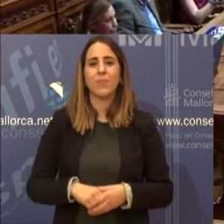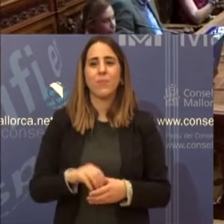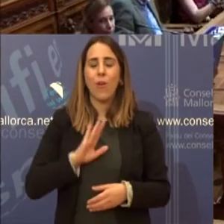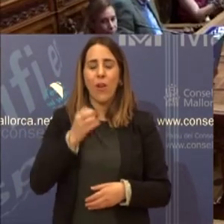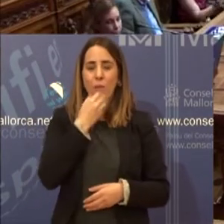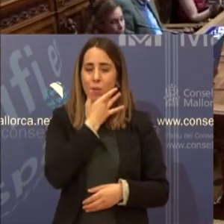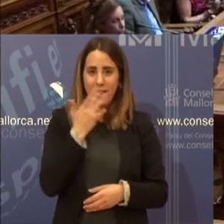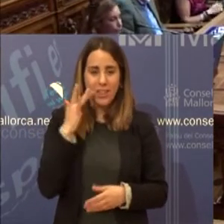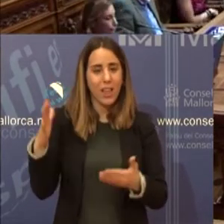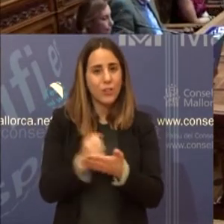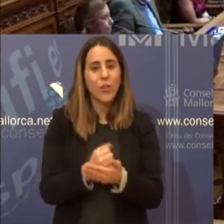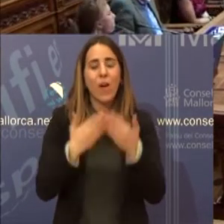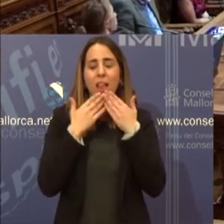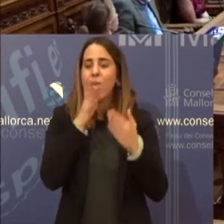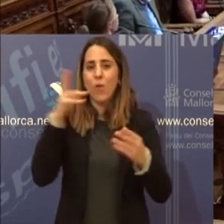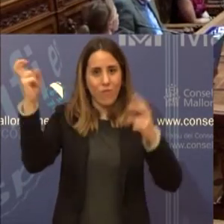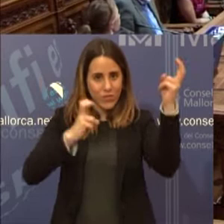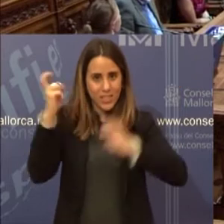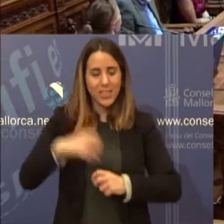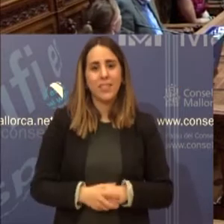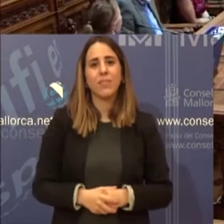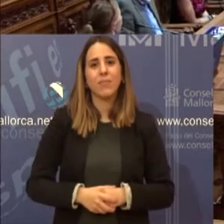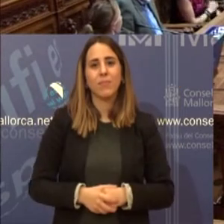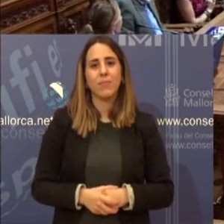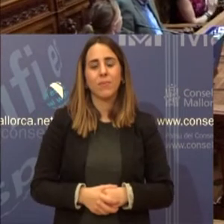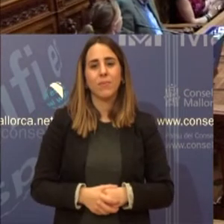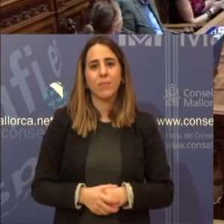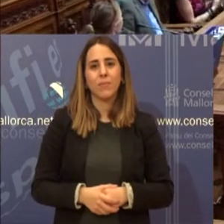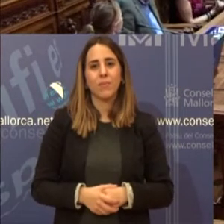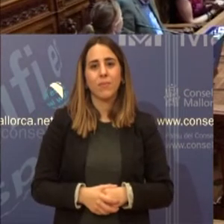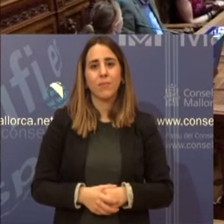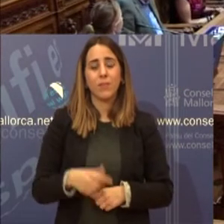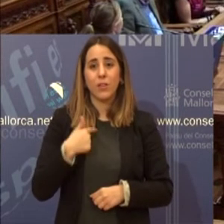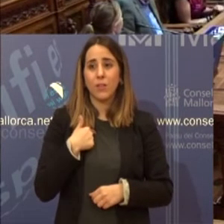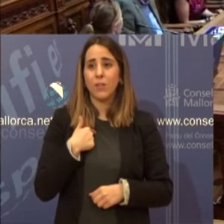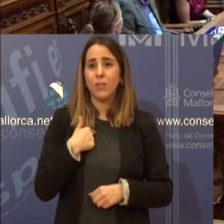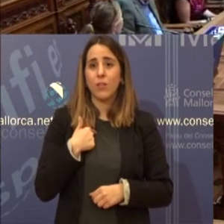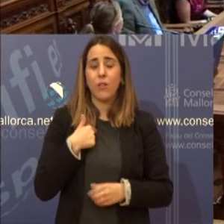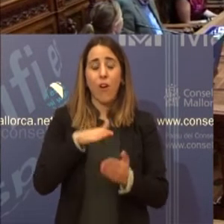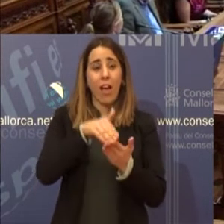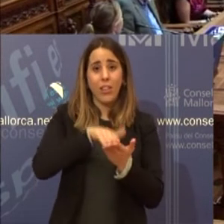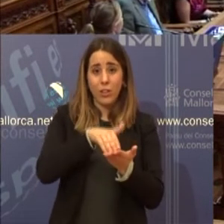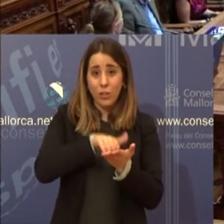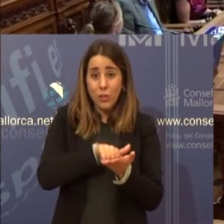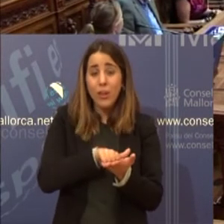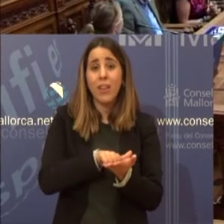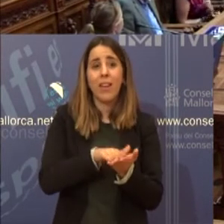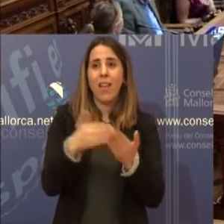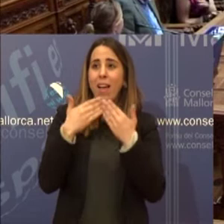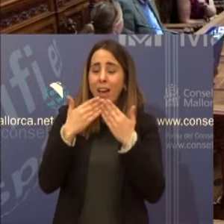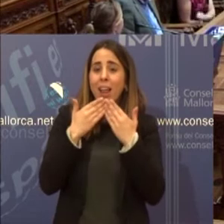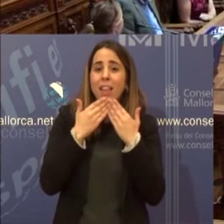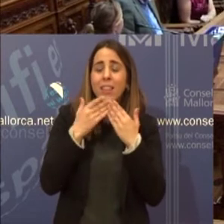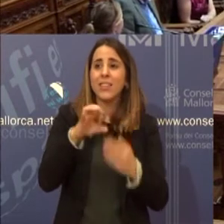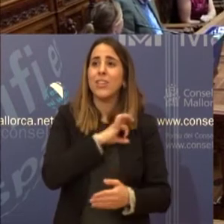bona tarda a tots. Moltes gràcies per venir. Malament la meva salota editorial ha agraït al